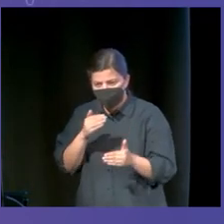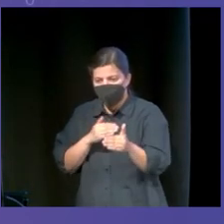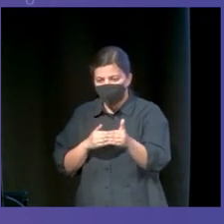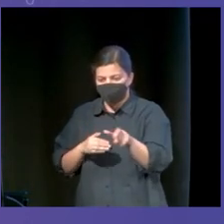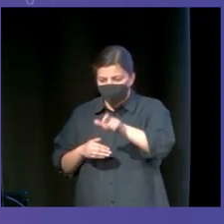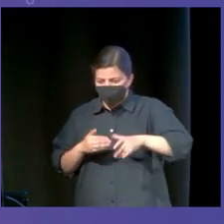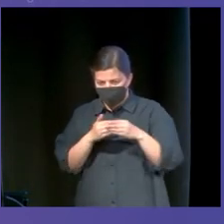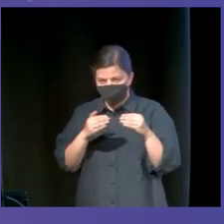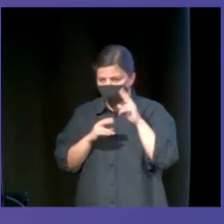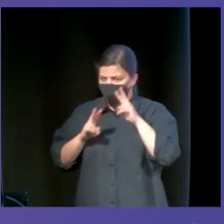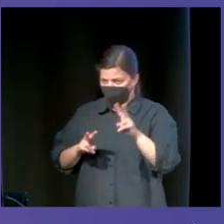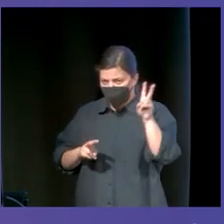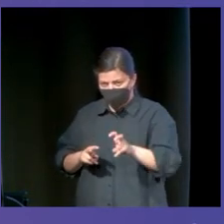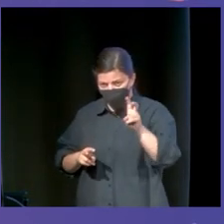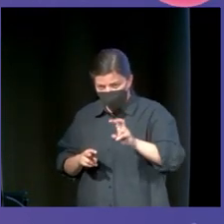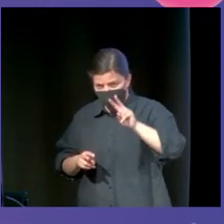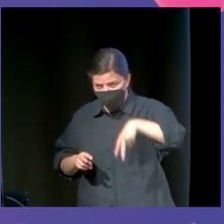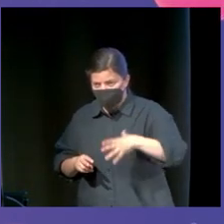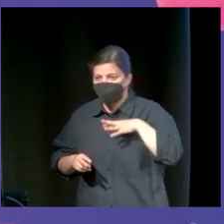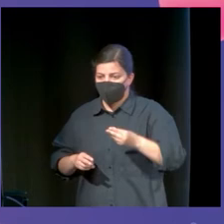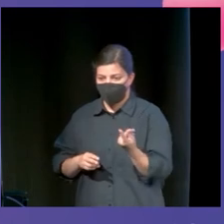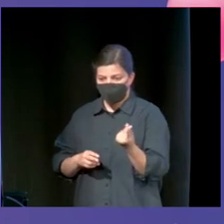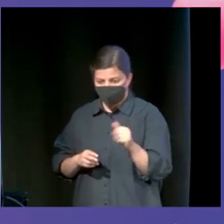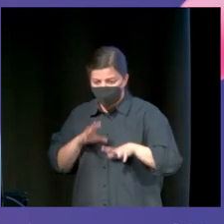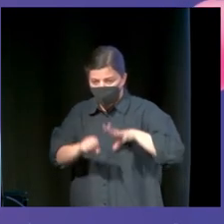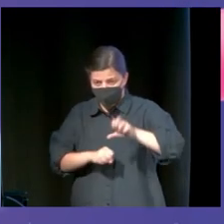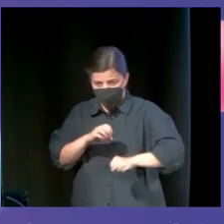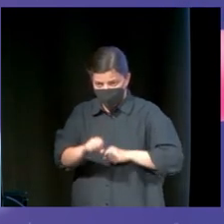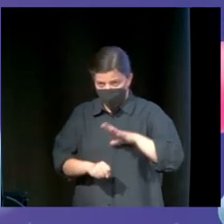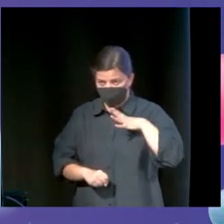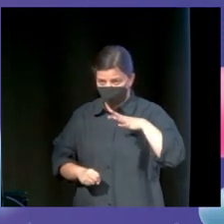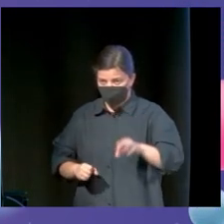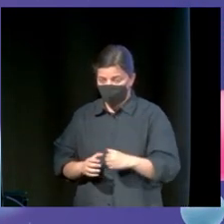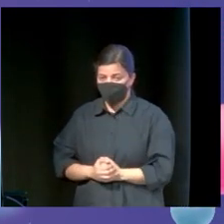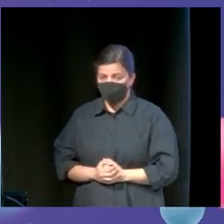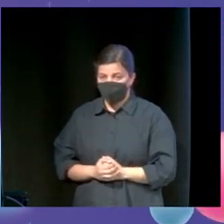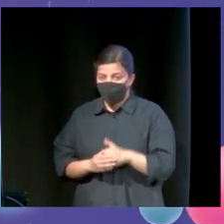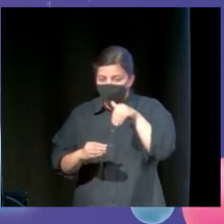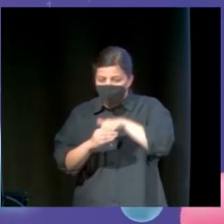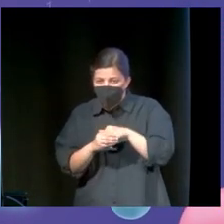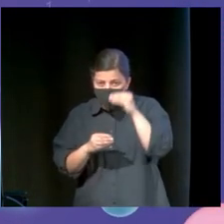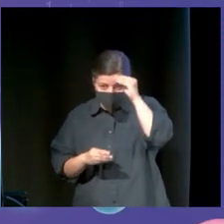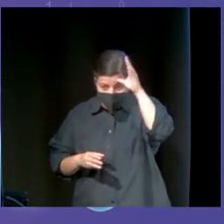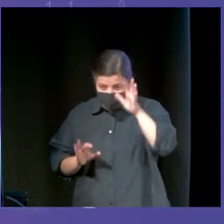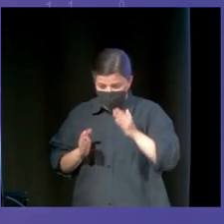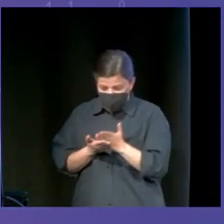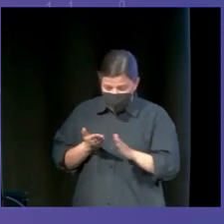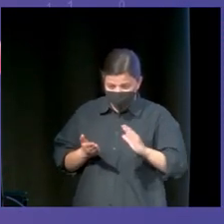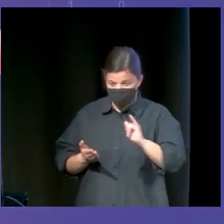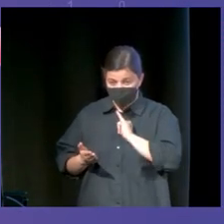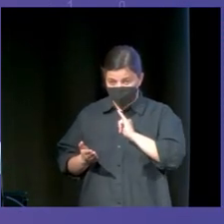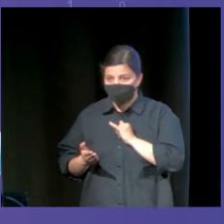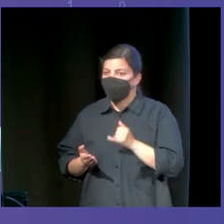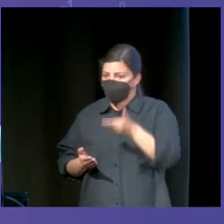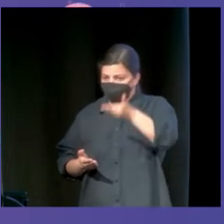que esto es algo útil y van a poder comprar con ello los goles de esa parte de identidad va a ser